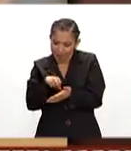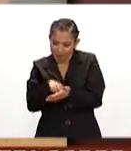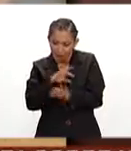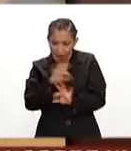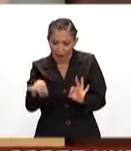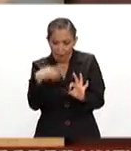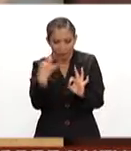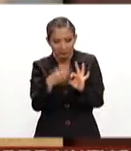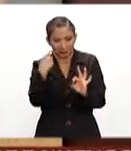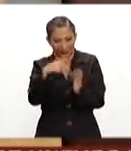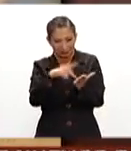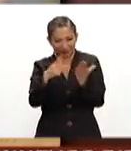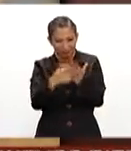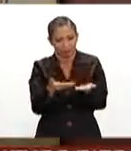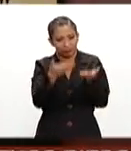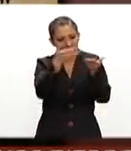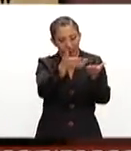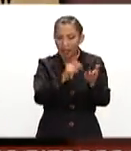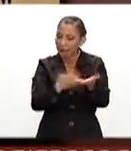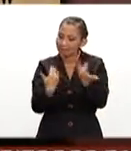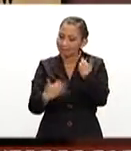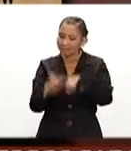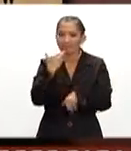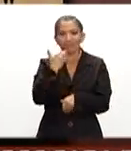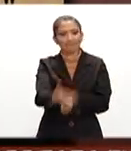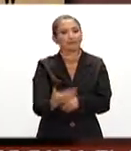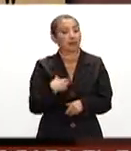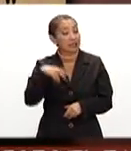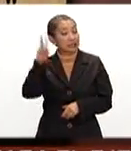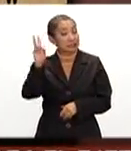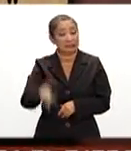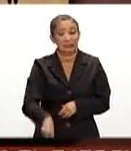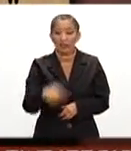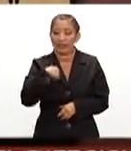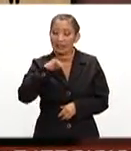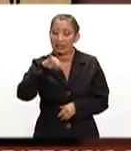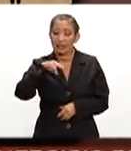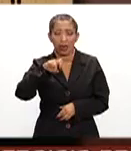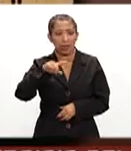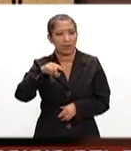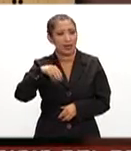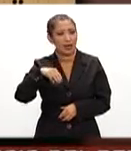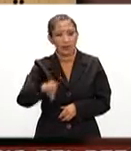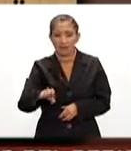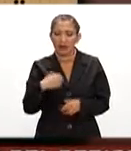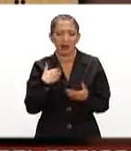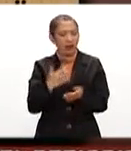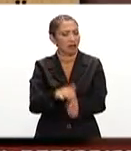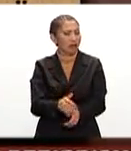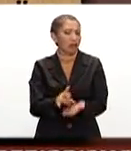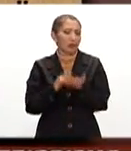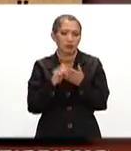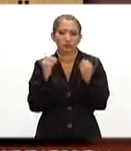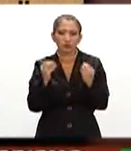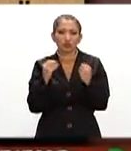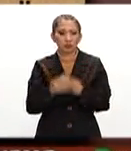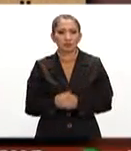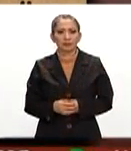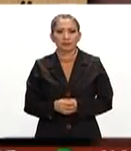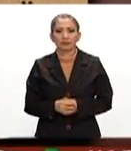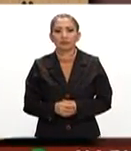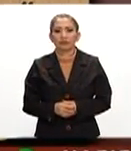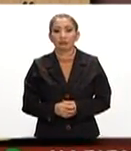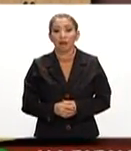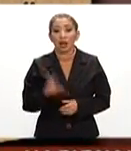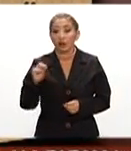tú concretas tu proyecto, pues salga de la mejor manera, ¿no? Y la verdad, el INADEM nos apoyó en este caso a mí, claro, bastante.